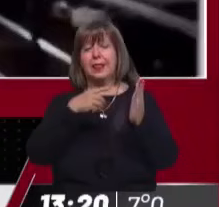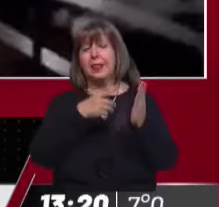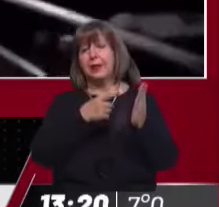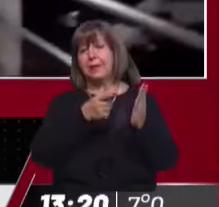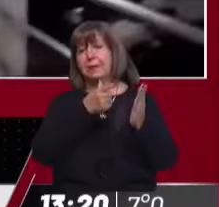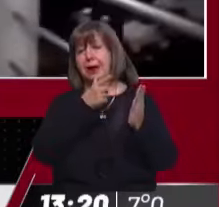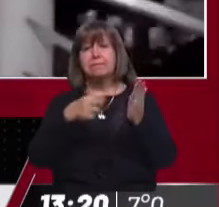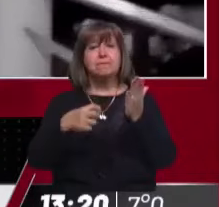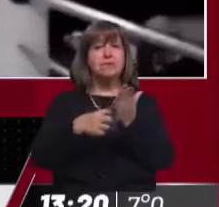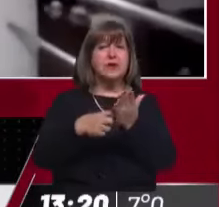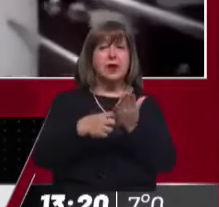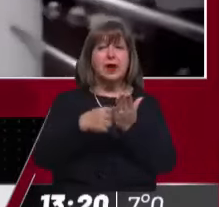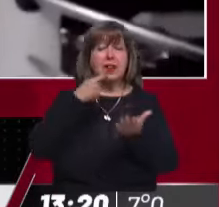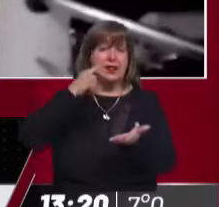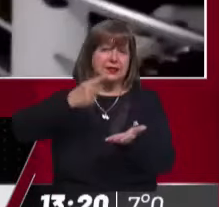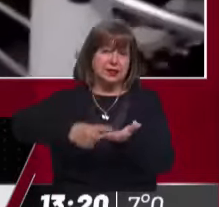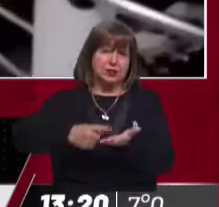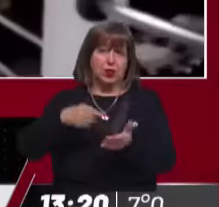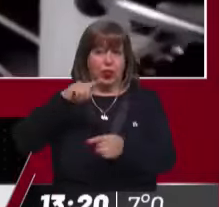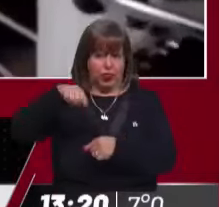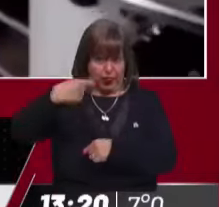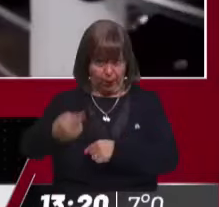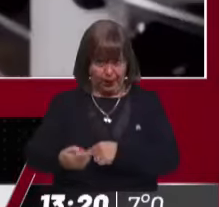parte de la justicia respecto